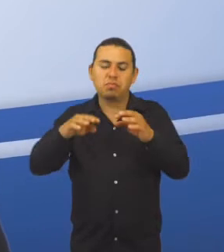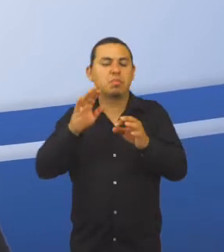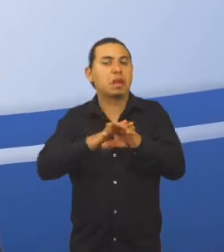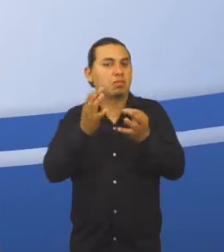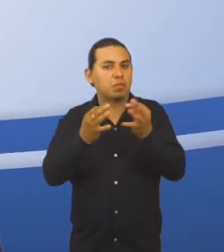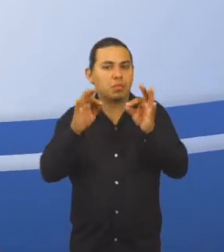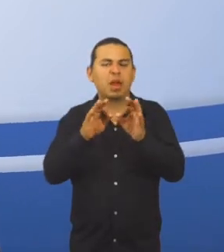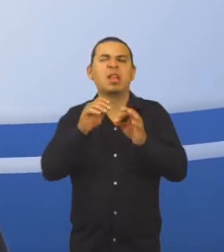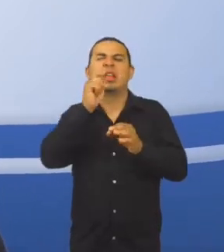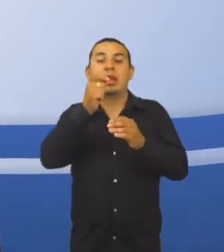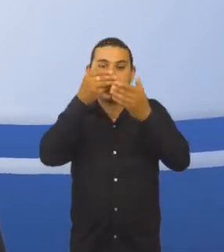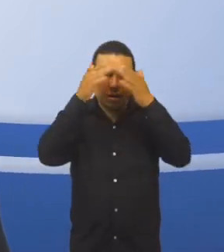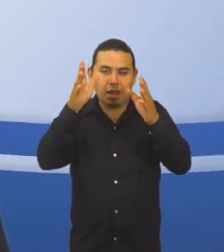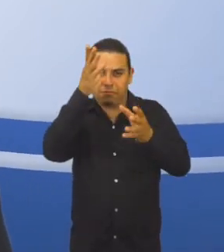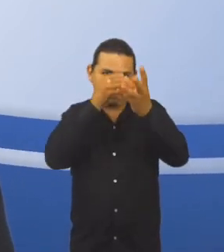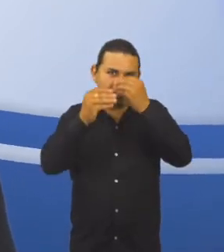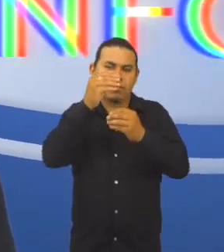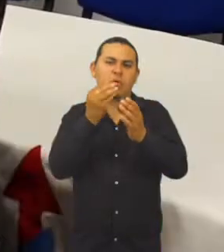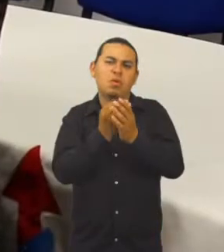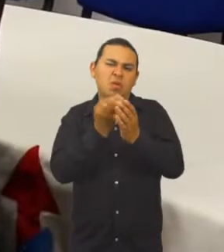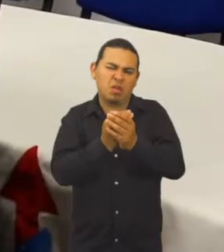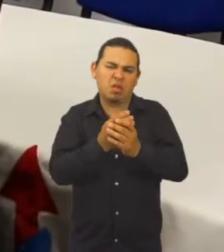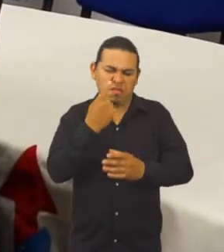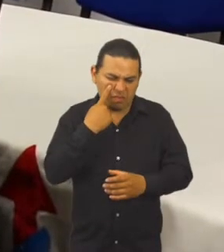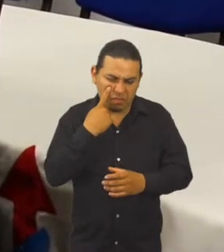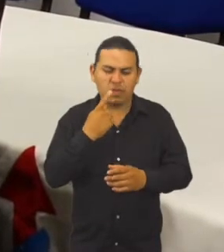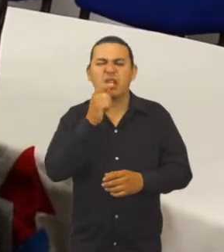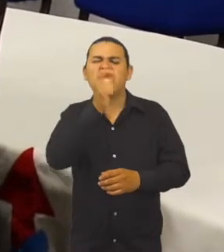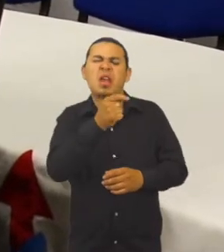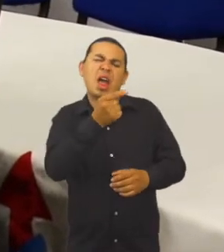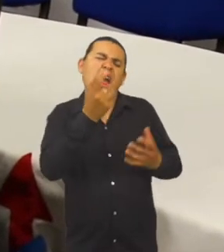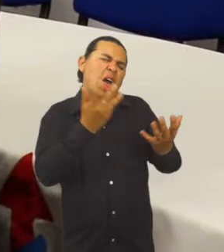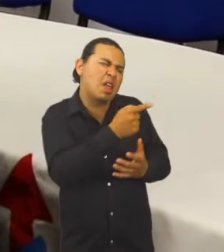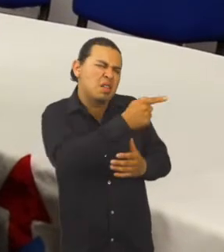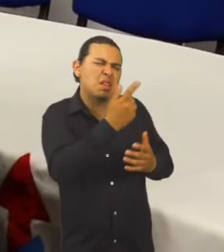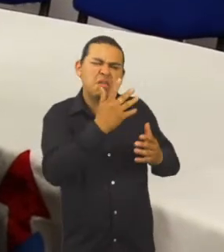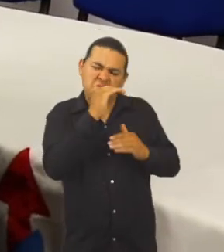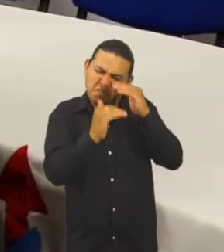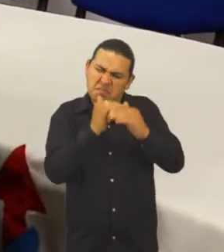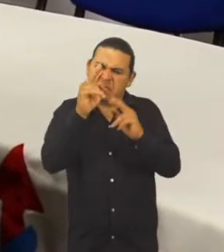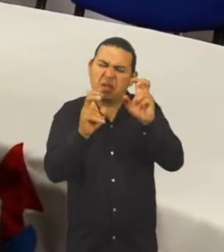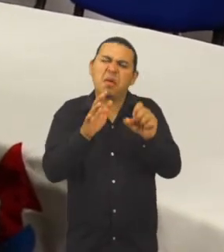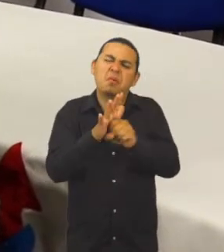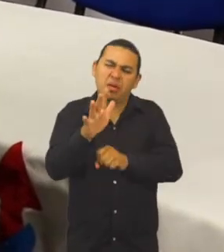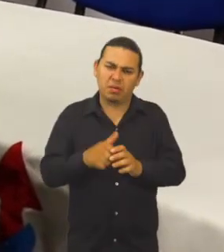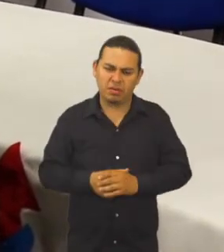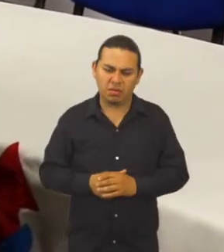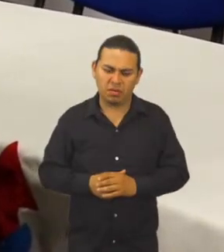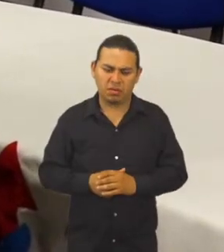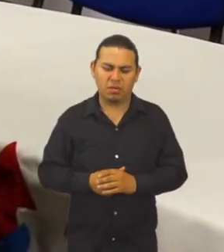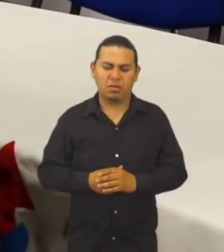hispana? Chécate esto. Vamos contigo, Mónica. ¿Cuáles serán las facultades o institutos en los que se desarrollará este